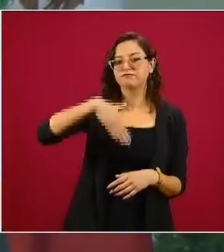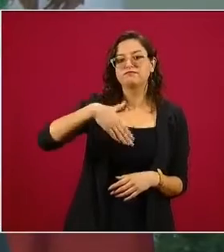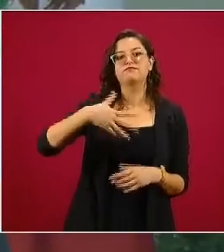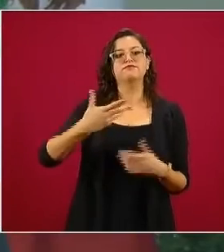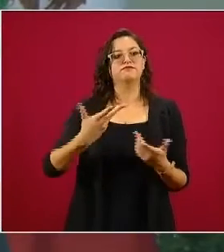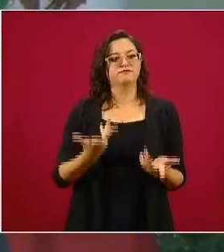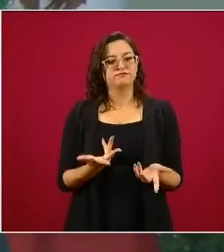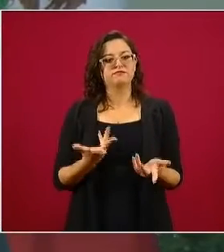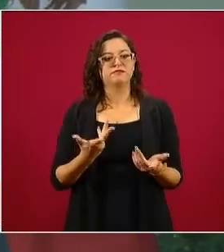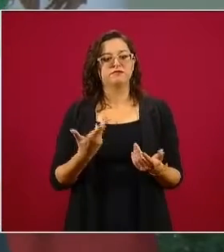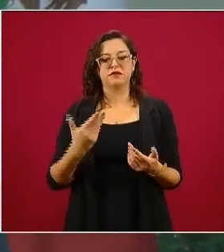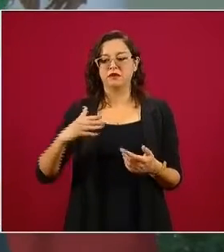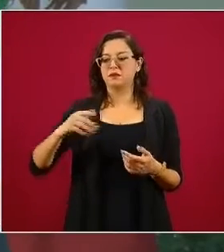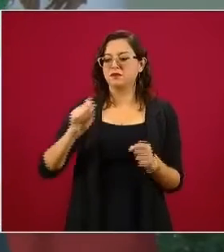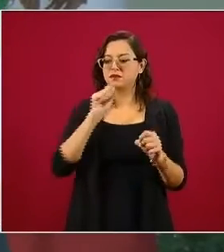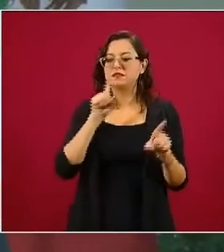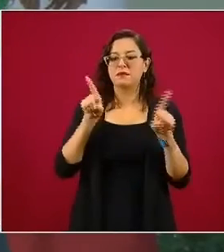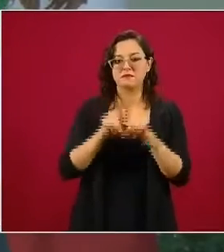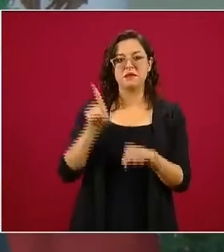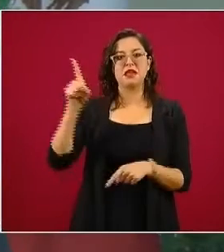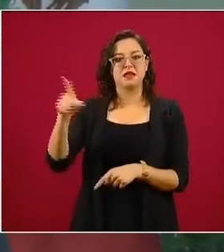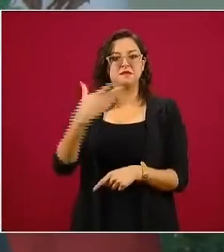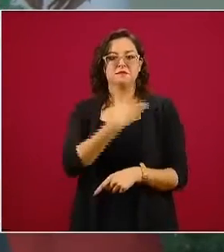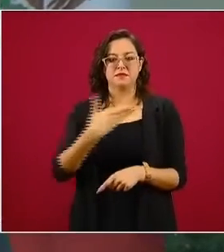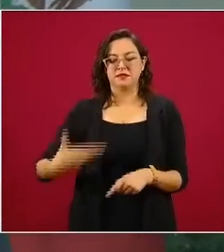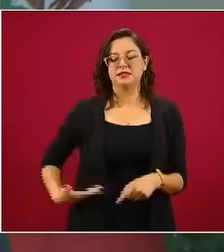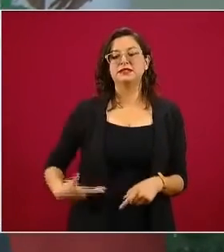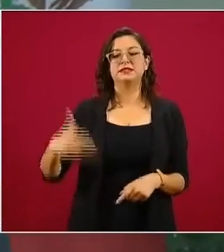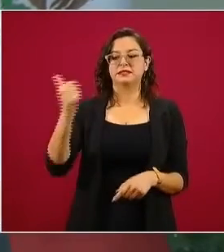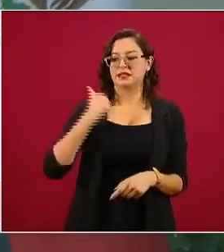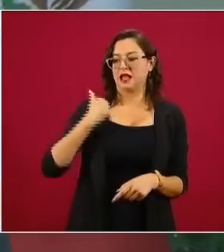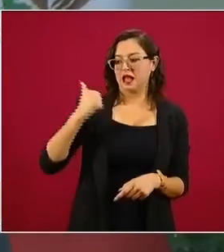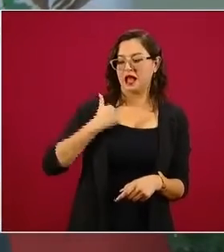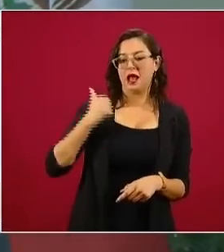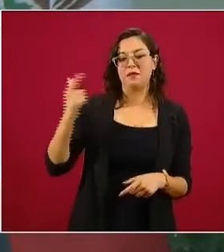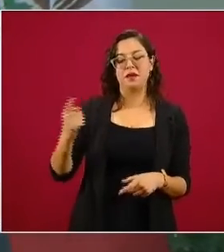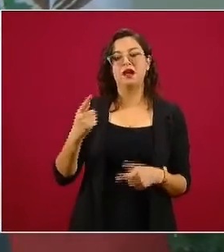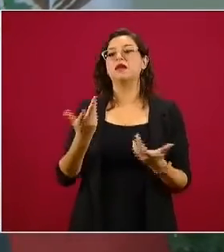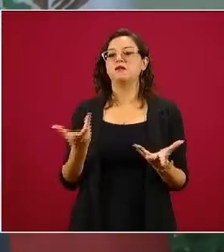hace unos momentos con el primer ministro Trudeau, el T-MEC